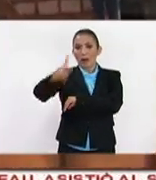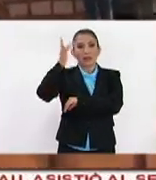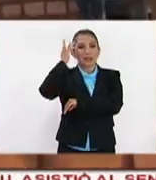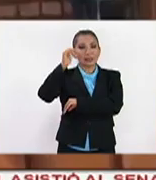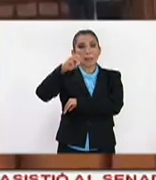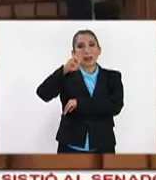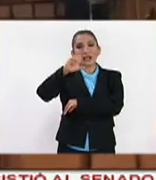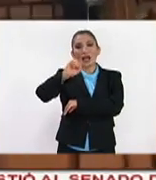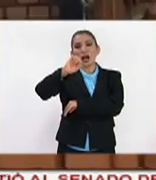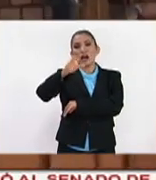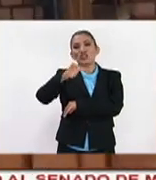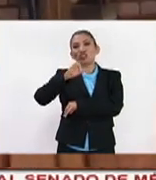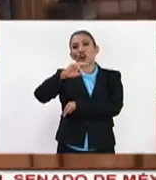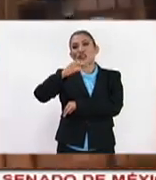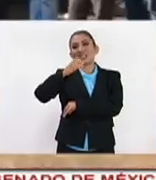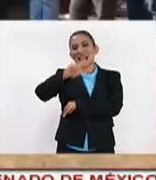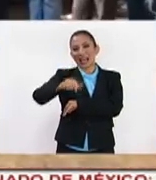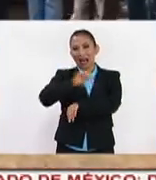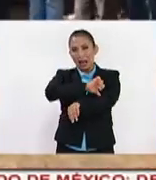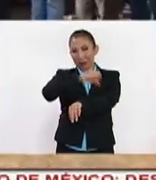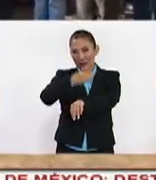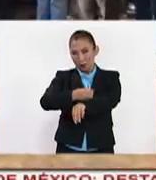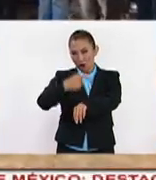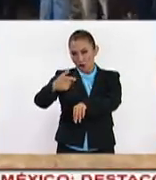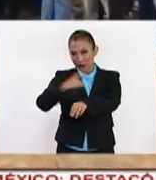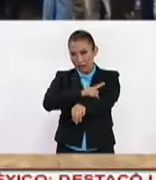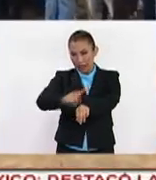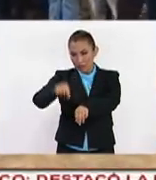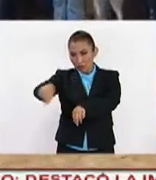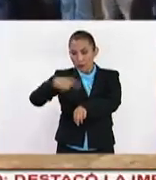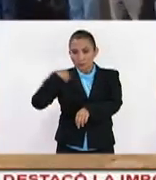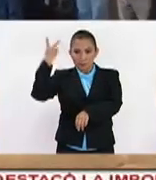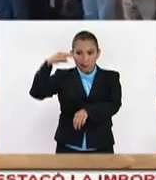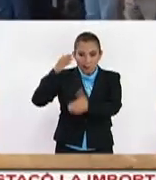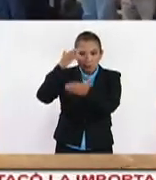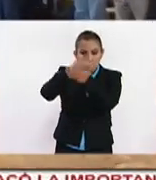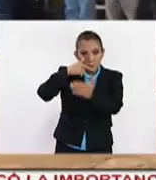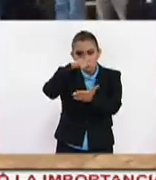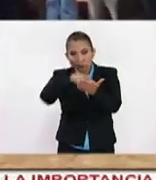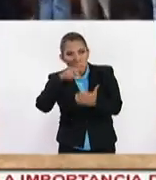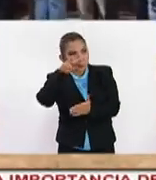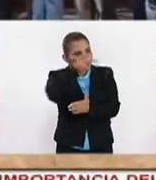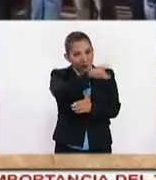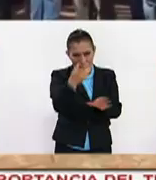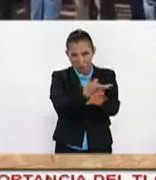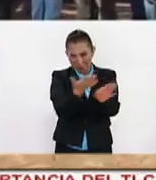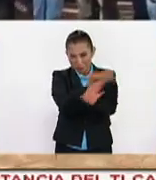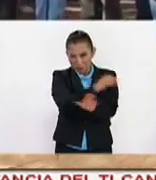Santa María Xochiac, en la delegación Álvaro Obregón. En un recorrido realizado por la zona afectada tras